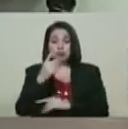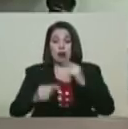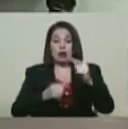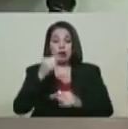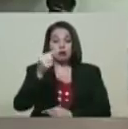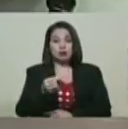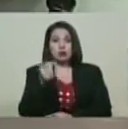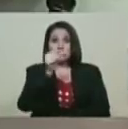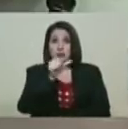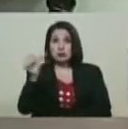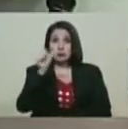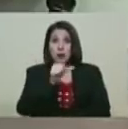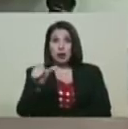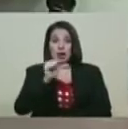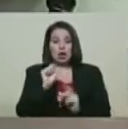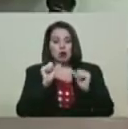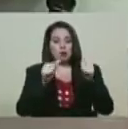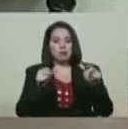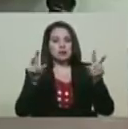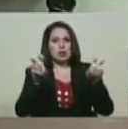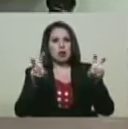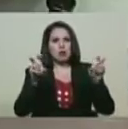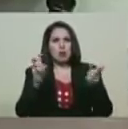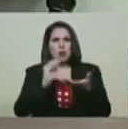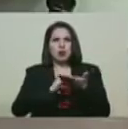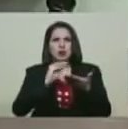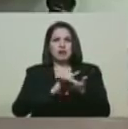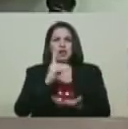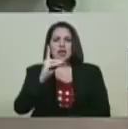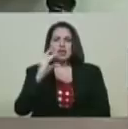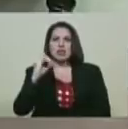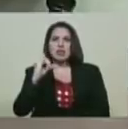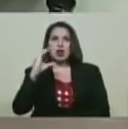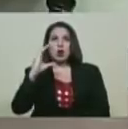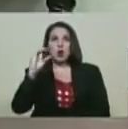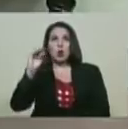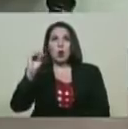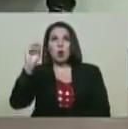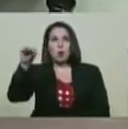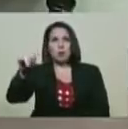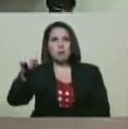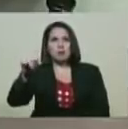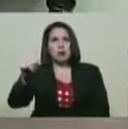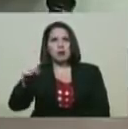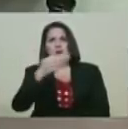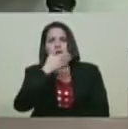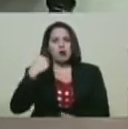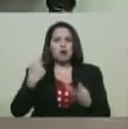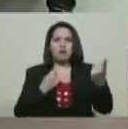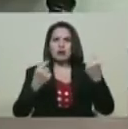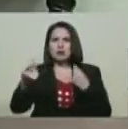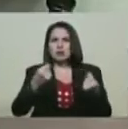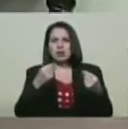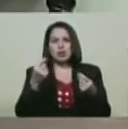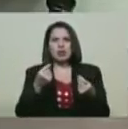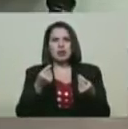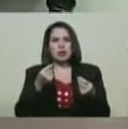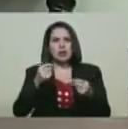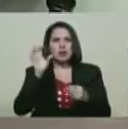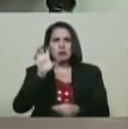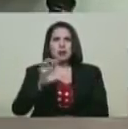semana reactivemos el mecanismo de DICOM para salud financiera, comercial de la economía del